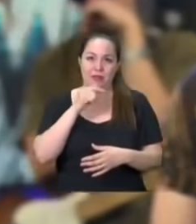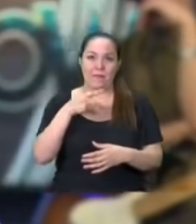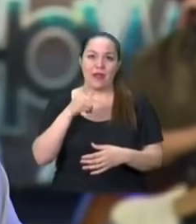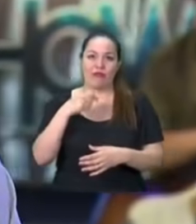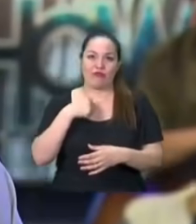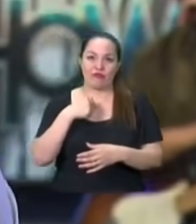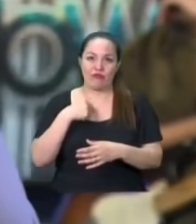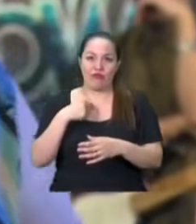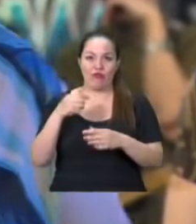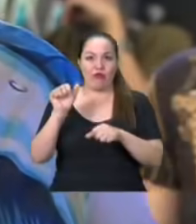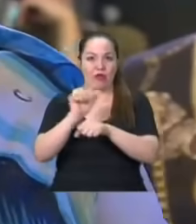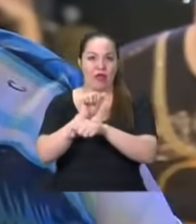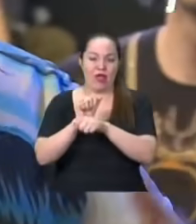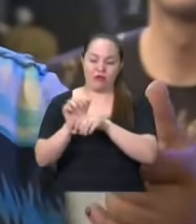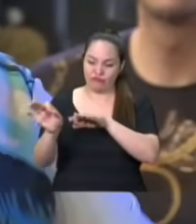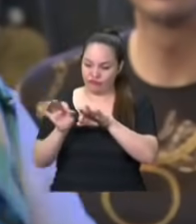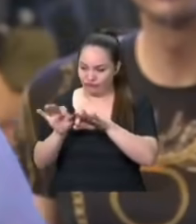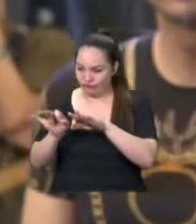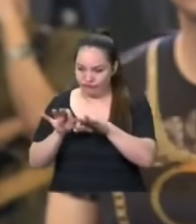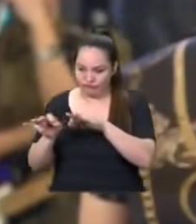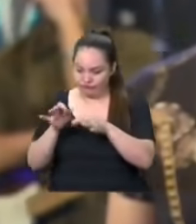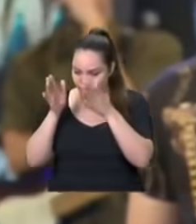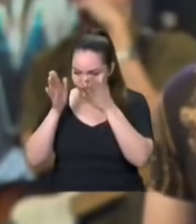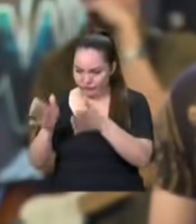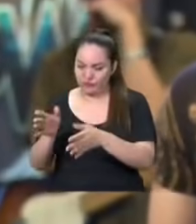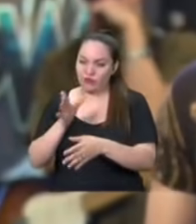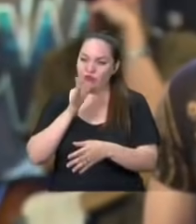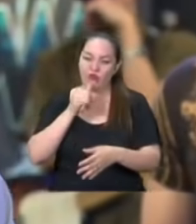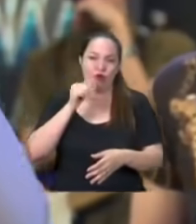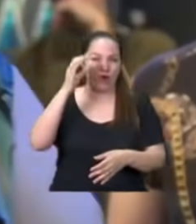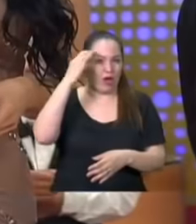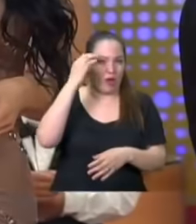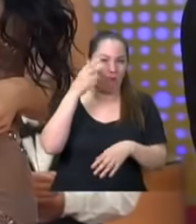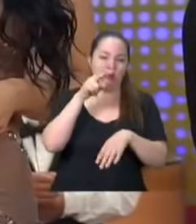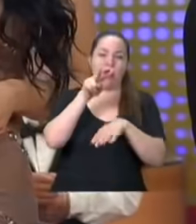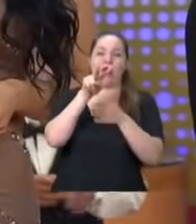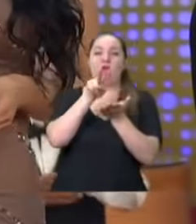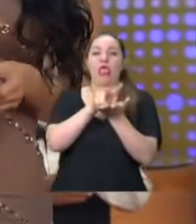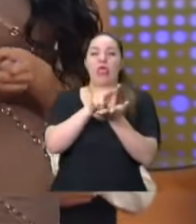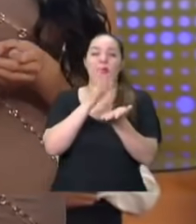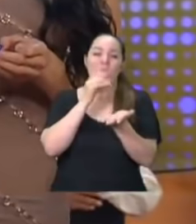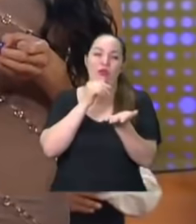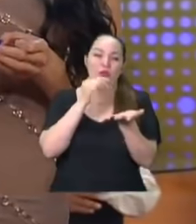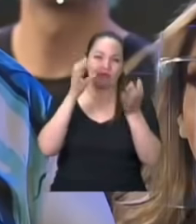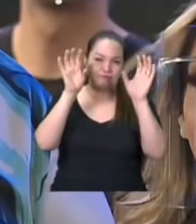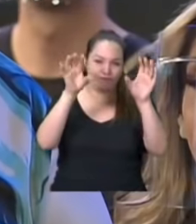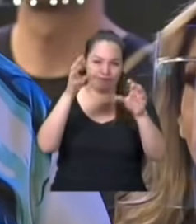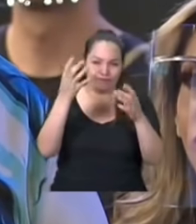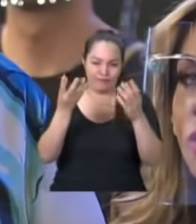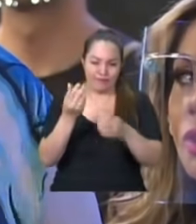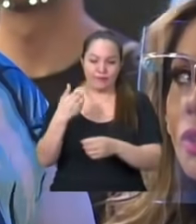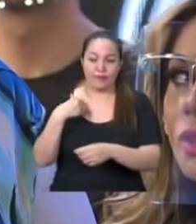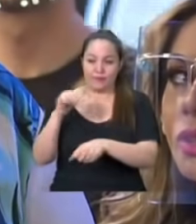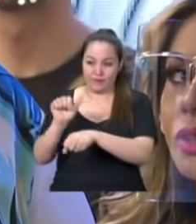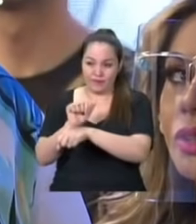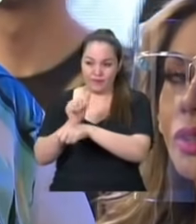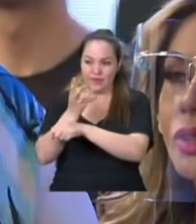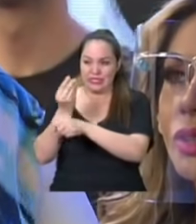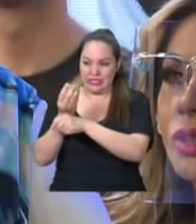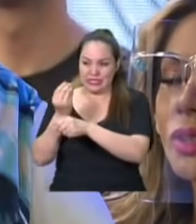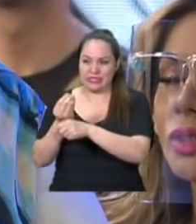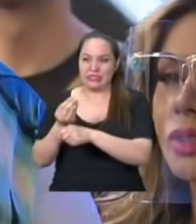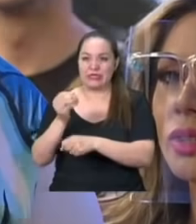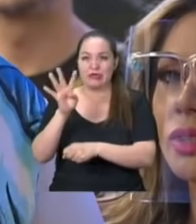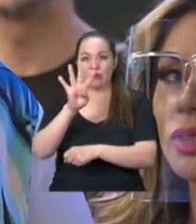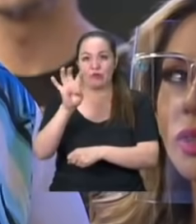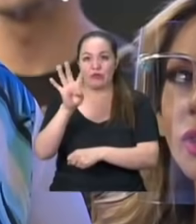lo del carro. O sea, no estaba acostado... ¿Cuánto te costó la reparación del carro? Fueron 400 pesos la